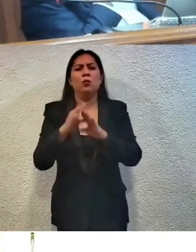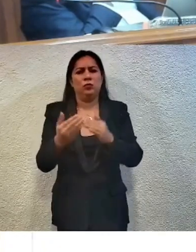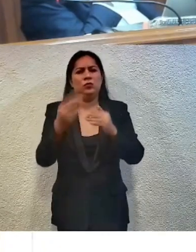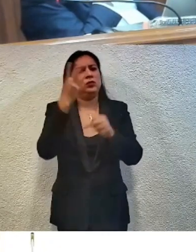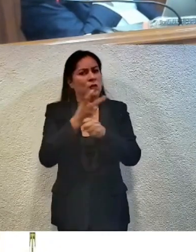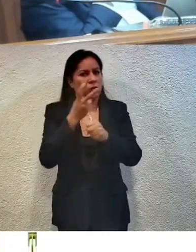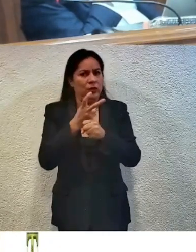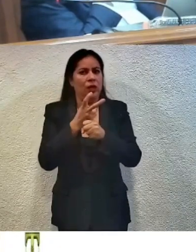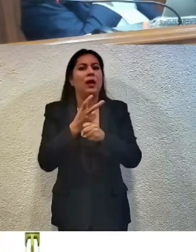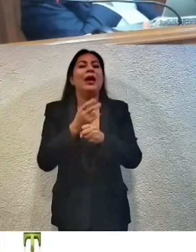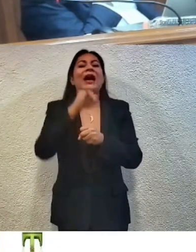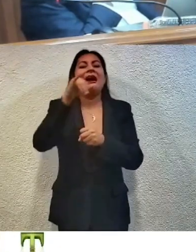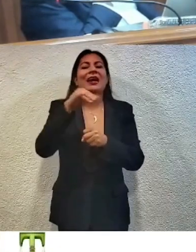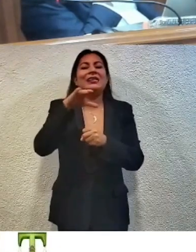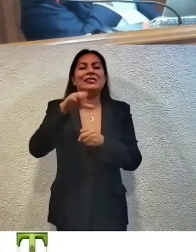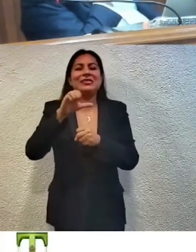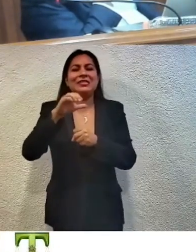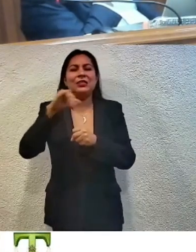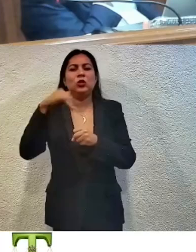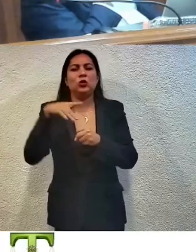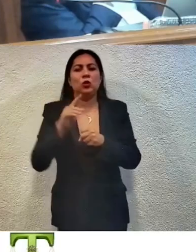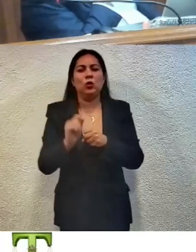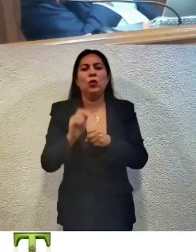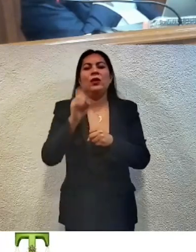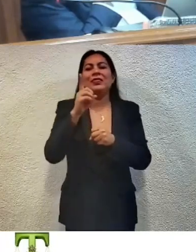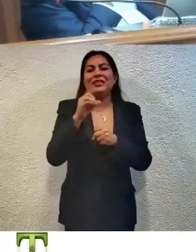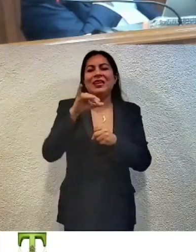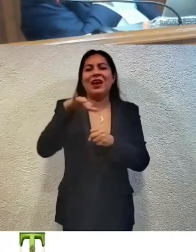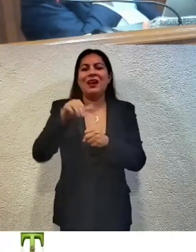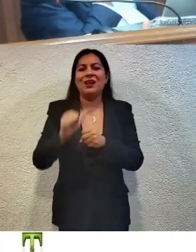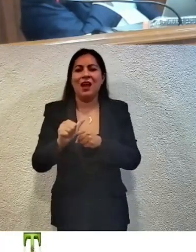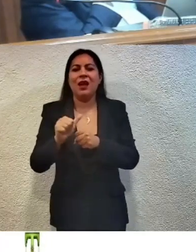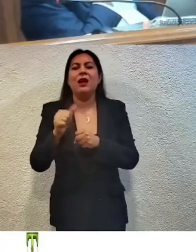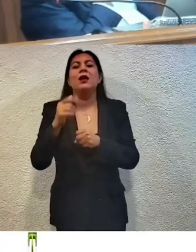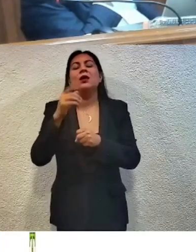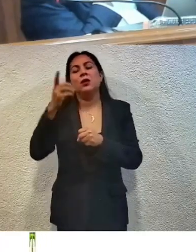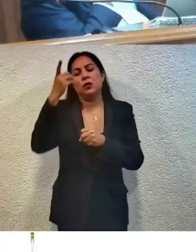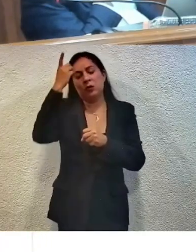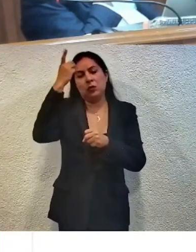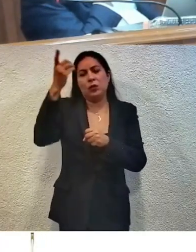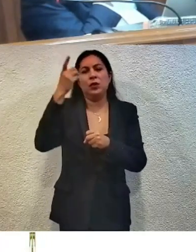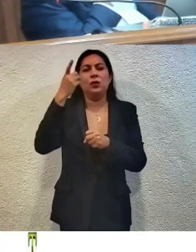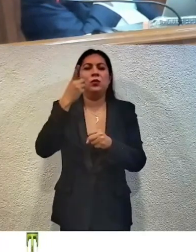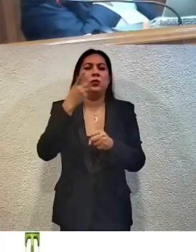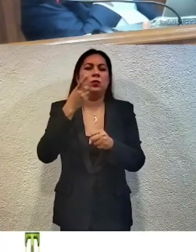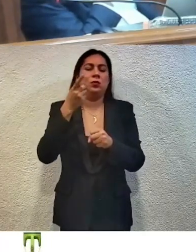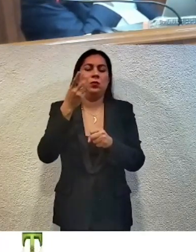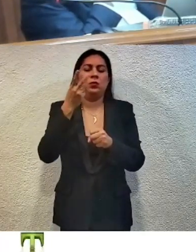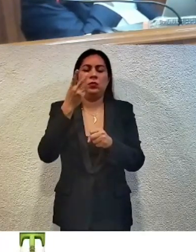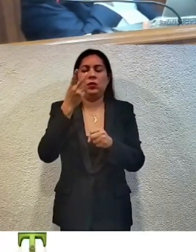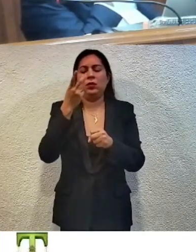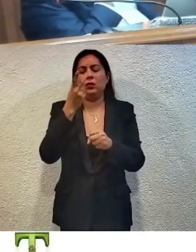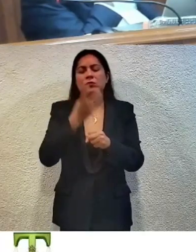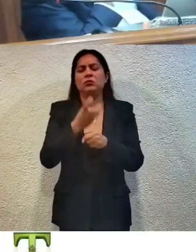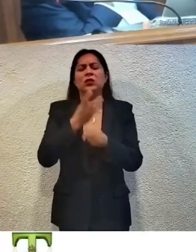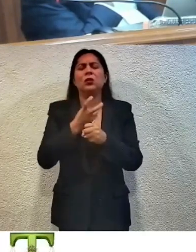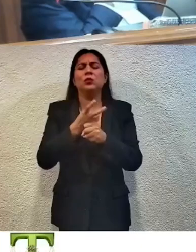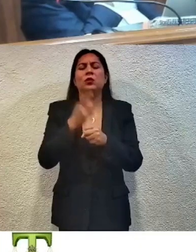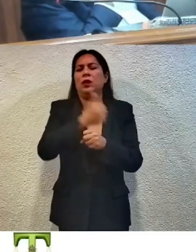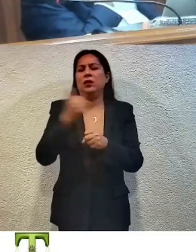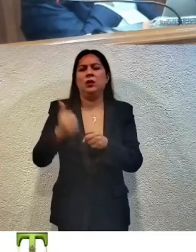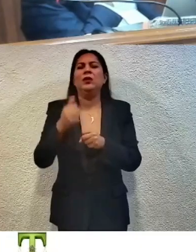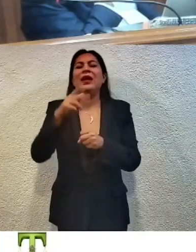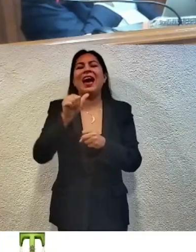suplente, Jacinto González Barona y Diana Bernabé Vega, propietario y suplente respectivamente. Araceli